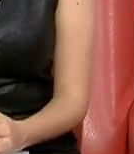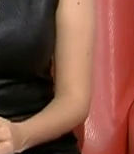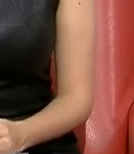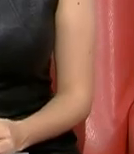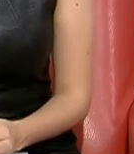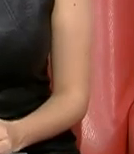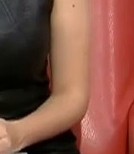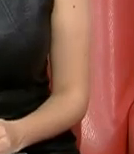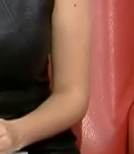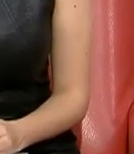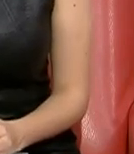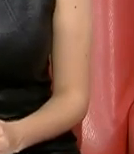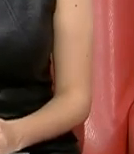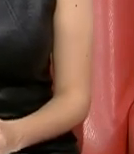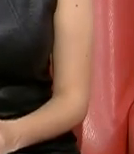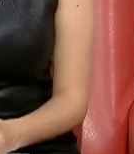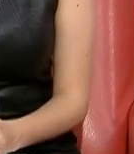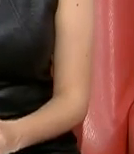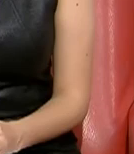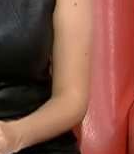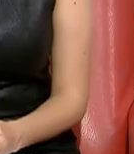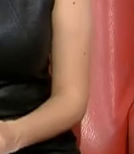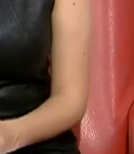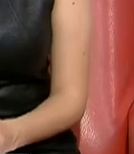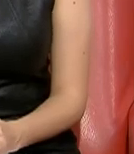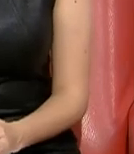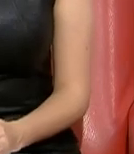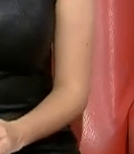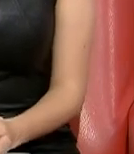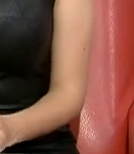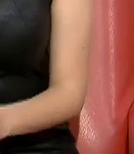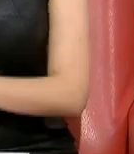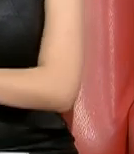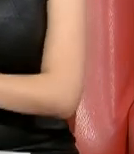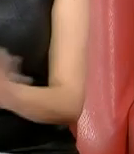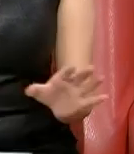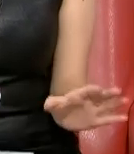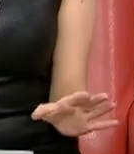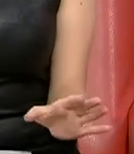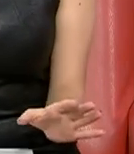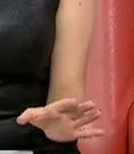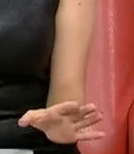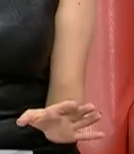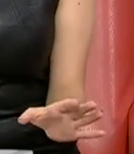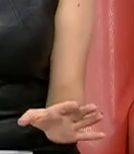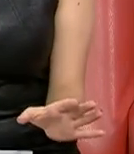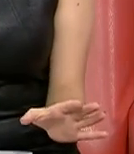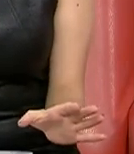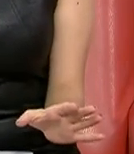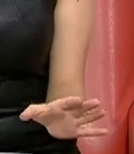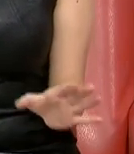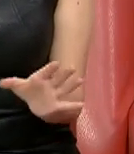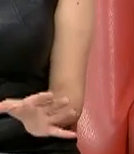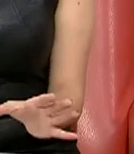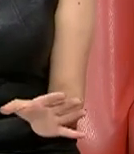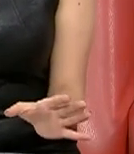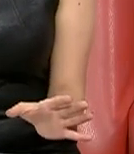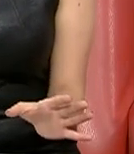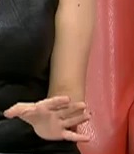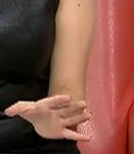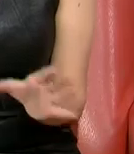estar también implicadas en este caso de paraísos fiscales. Y bueno, vamos a otros temas completamente diferentes, pero